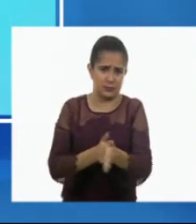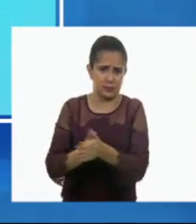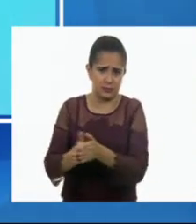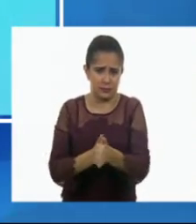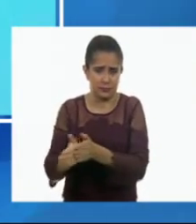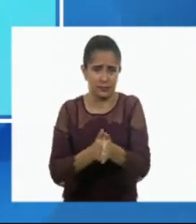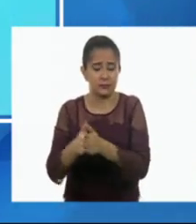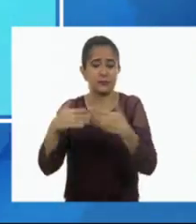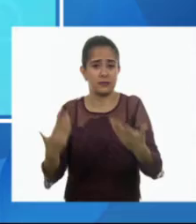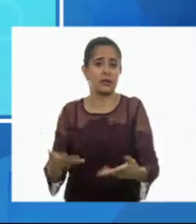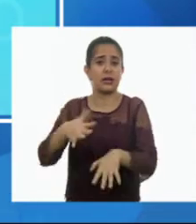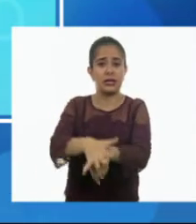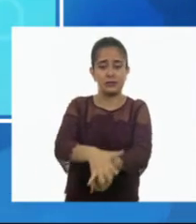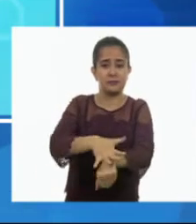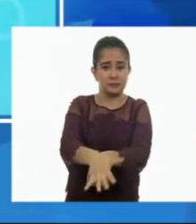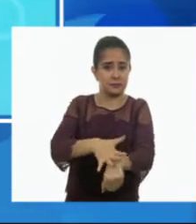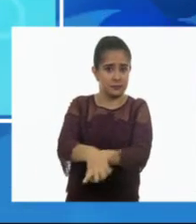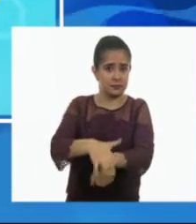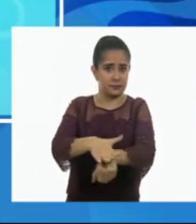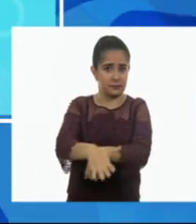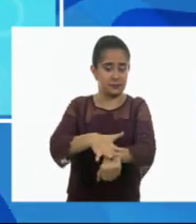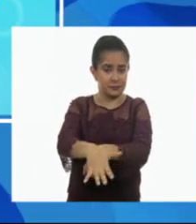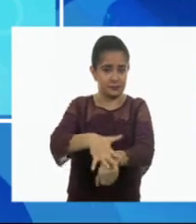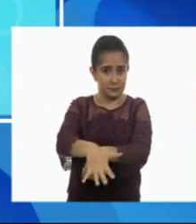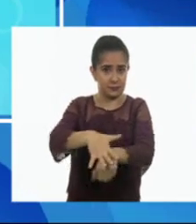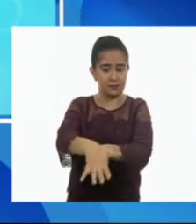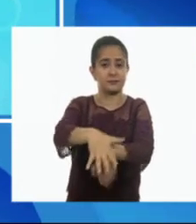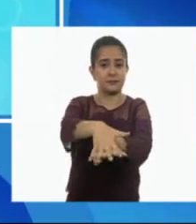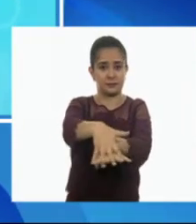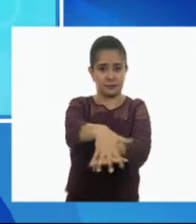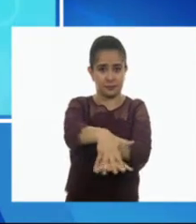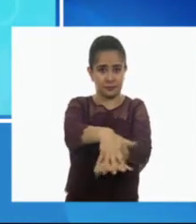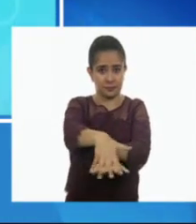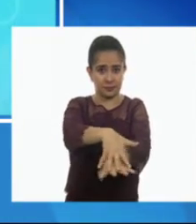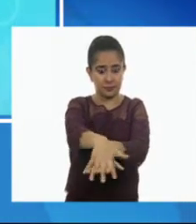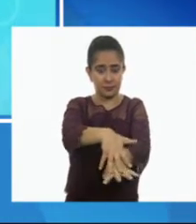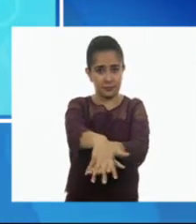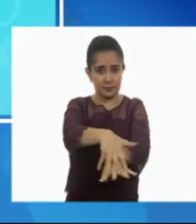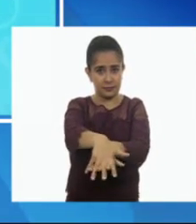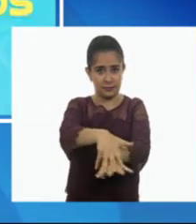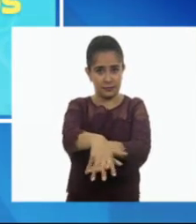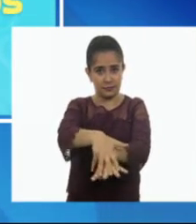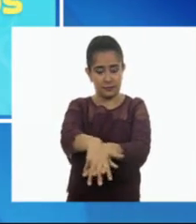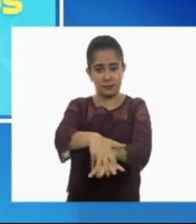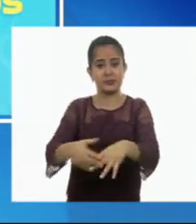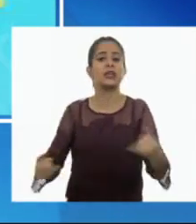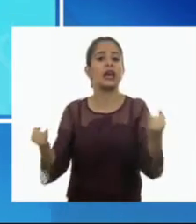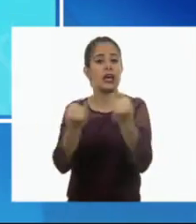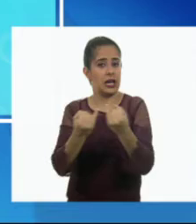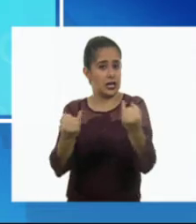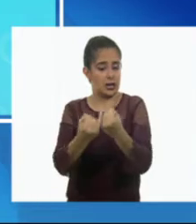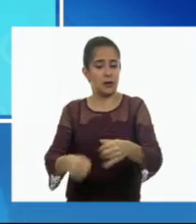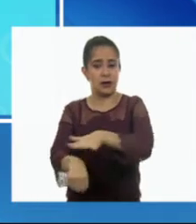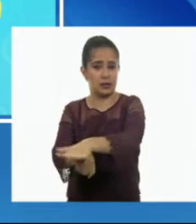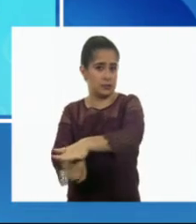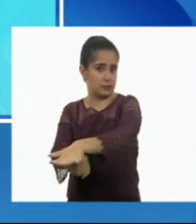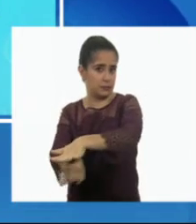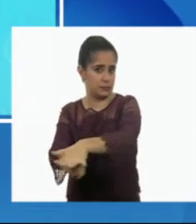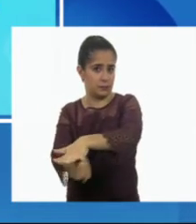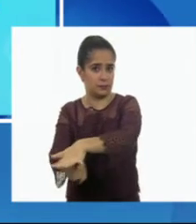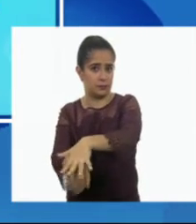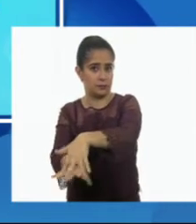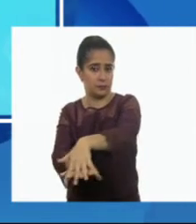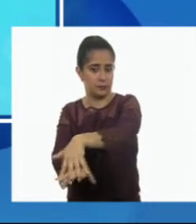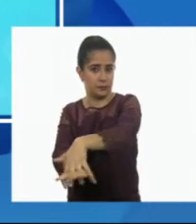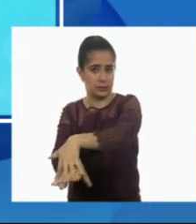con la otra. Ahora, frota la palma de una de tus manos contra el dorso de la otra, entrelazando los dedos. Repite lo mismo con